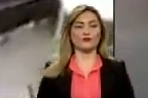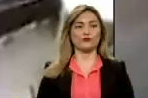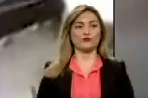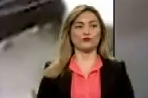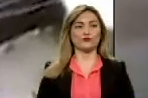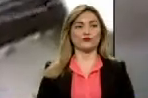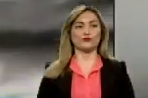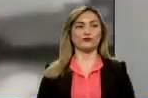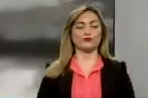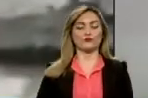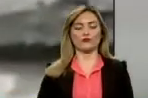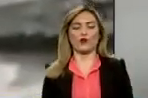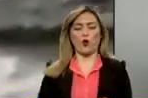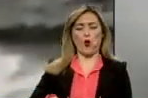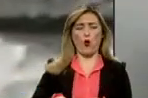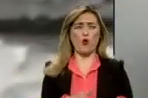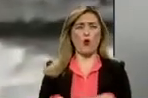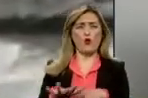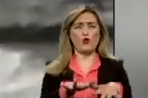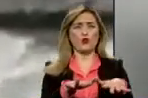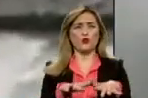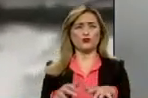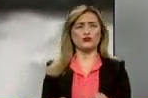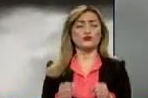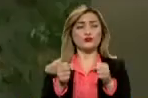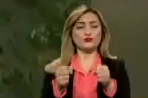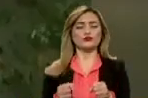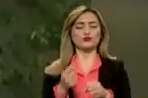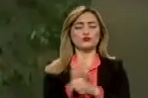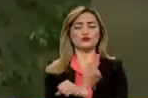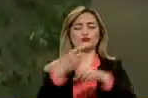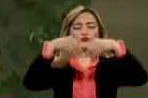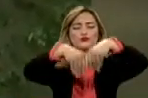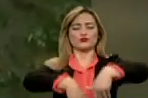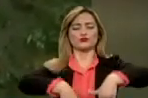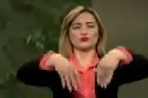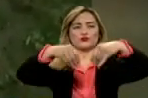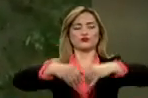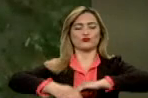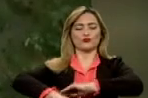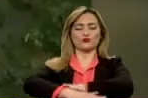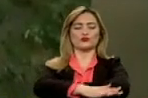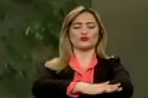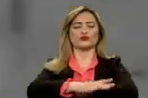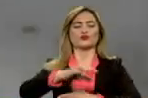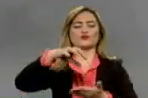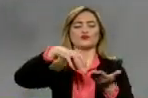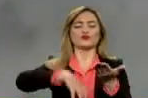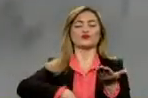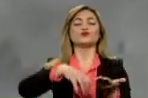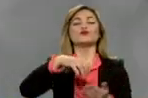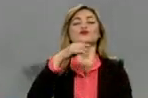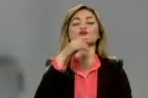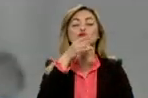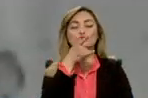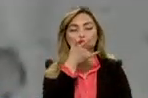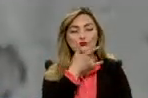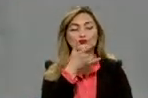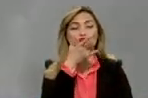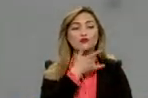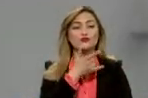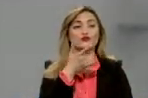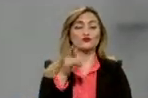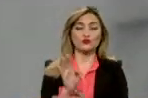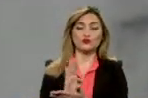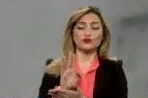Es la fuerza arrasadora del agua. Tras una hora de intensa lluvia, una quebrada ubicada en la parroquia de Pomaski, en la ciudad de La Señora El